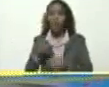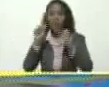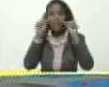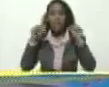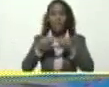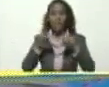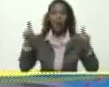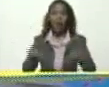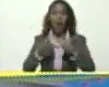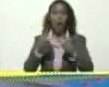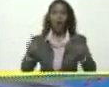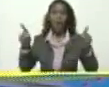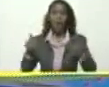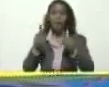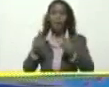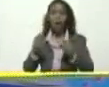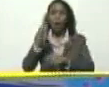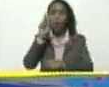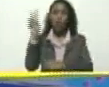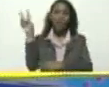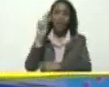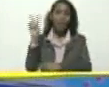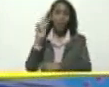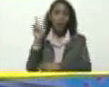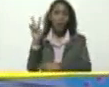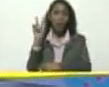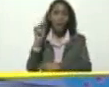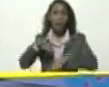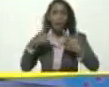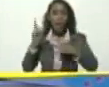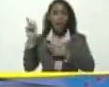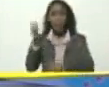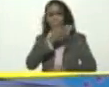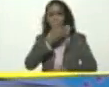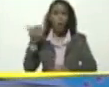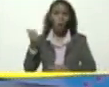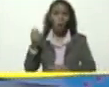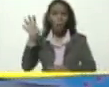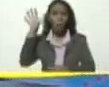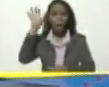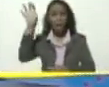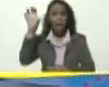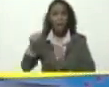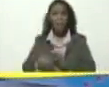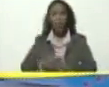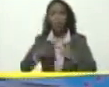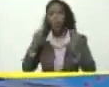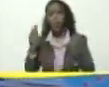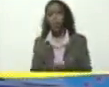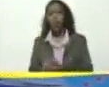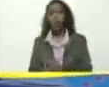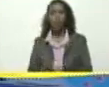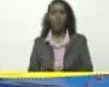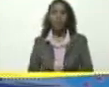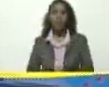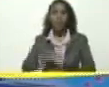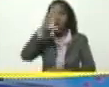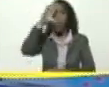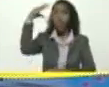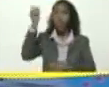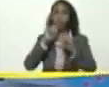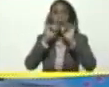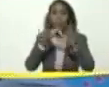sistema de orquesta, una Venezuela que es el mejor país del mundo. Que Dios